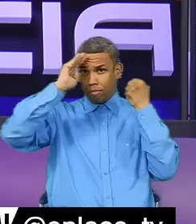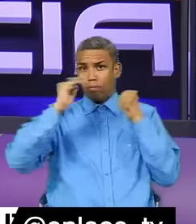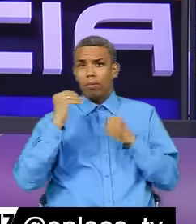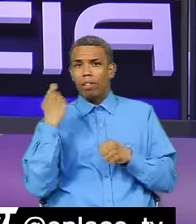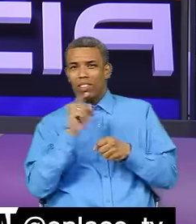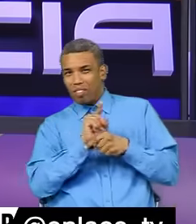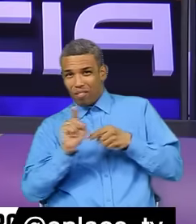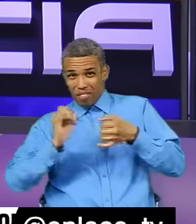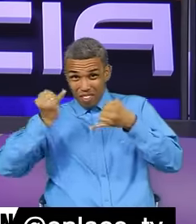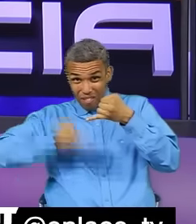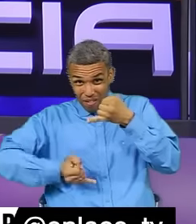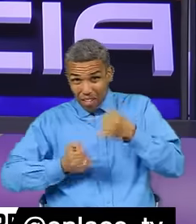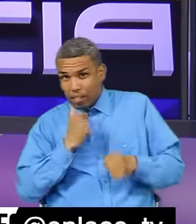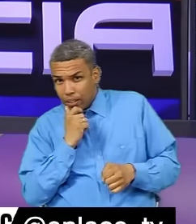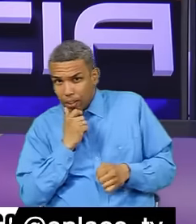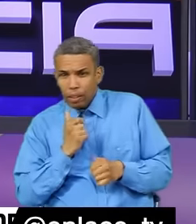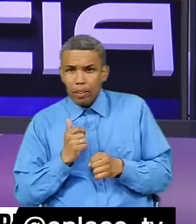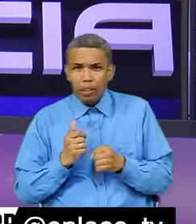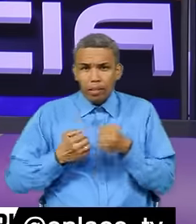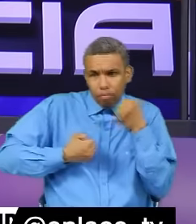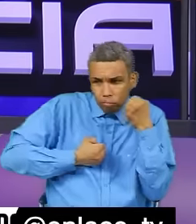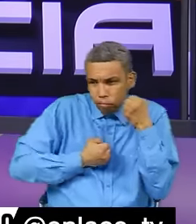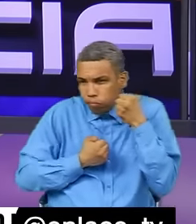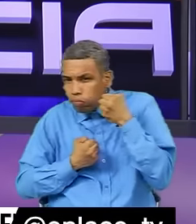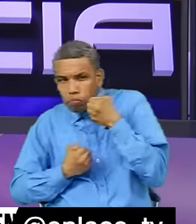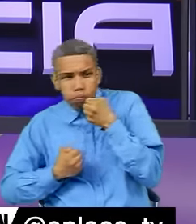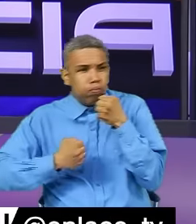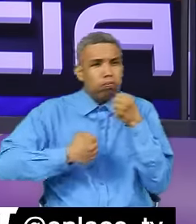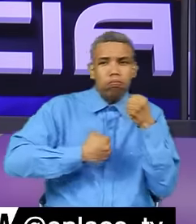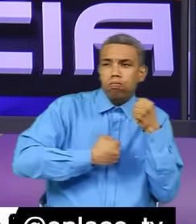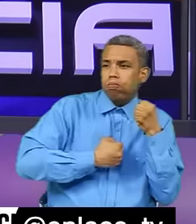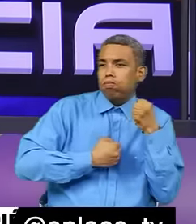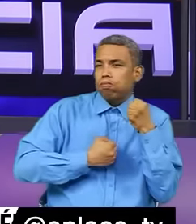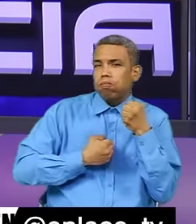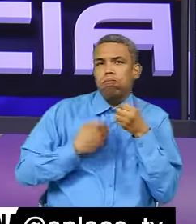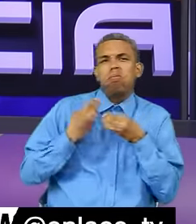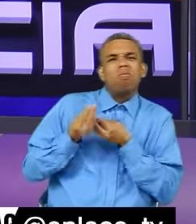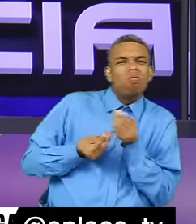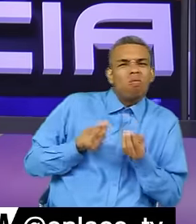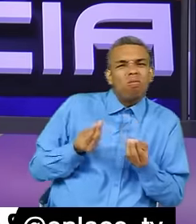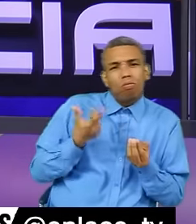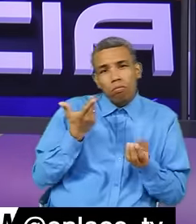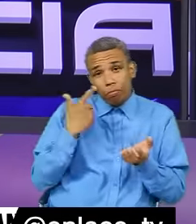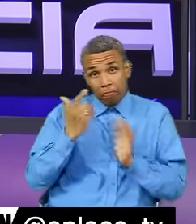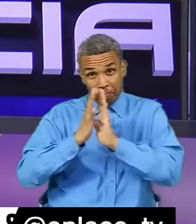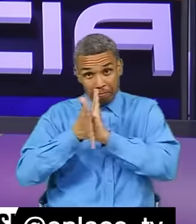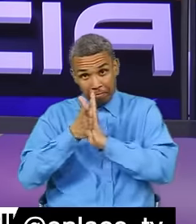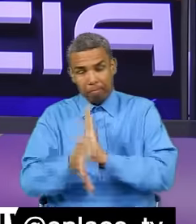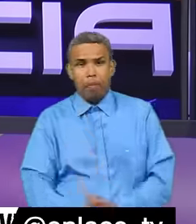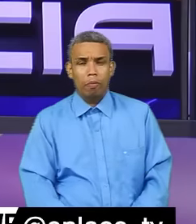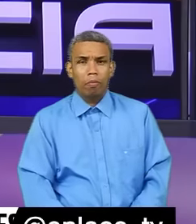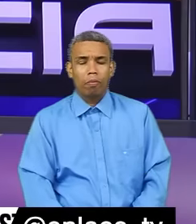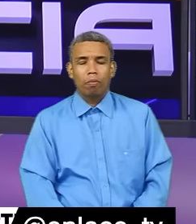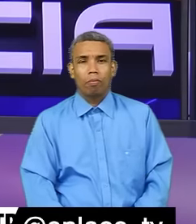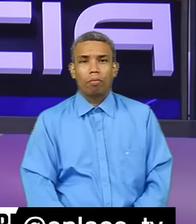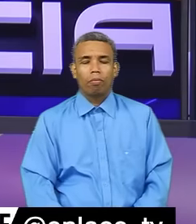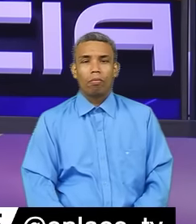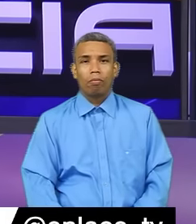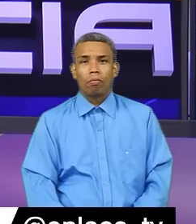de semana y en las últimas horas entregan el reporte de lo que se realizó en el Magdalena Medio. Adelante, Neila.